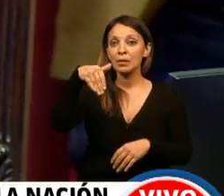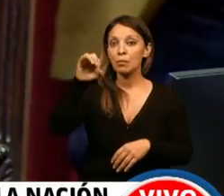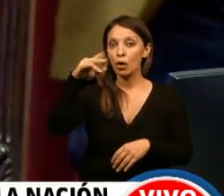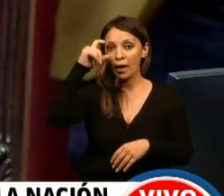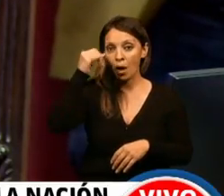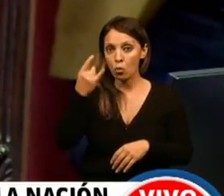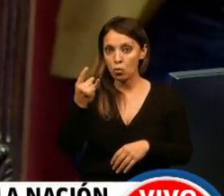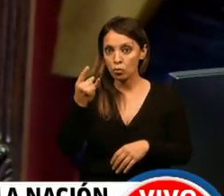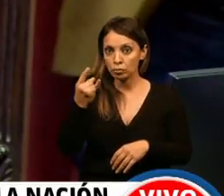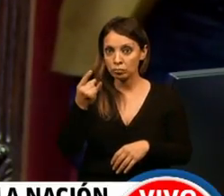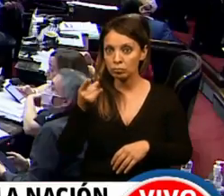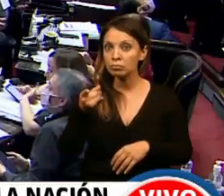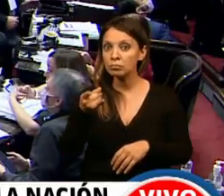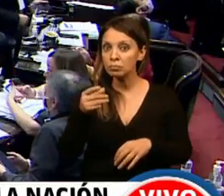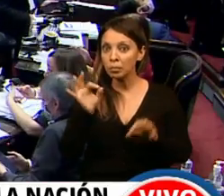vio